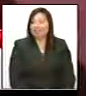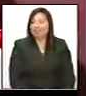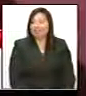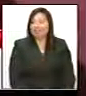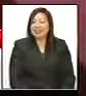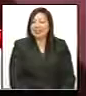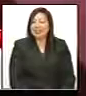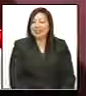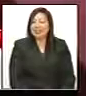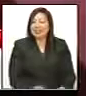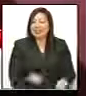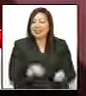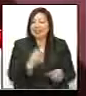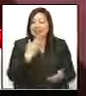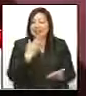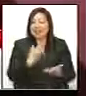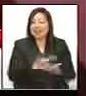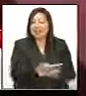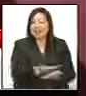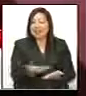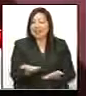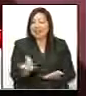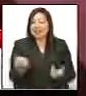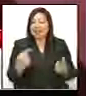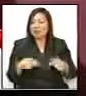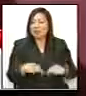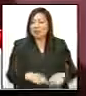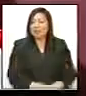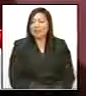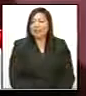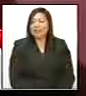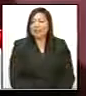de la tarde. Se les agradece a todos por su asistencia.